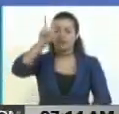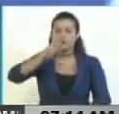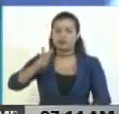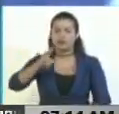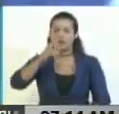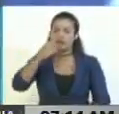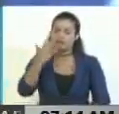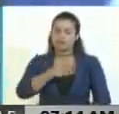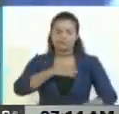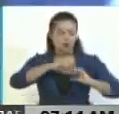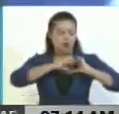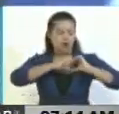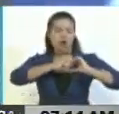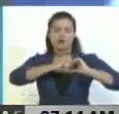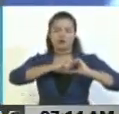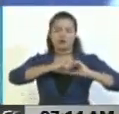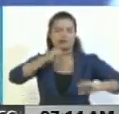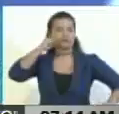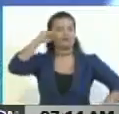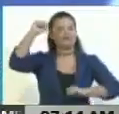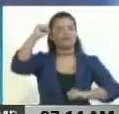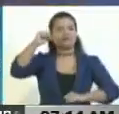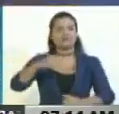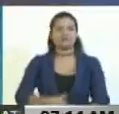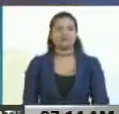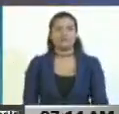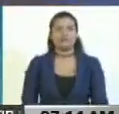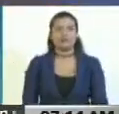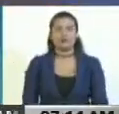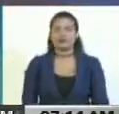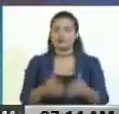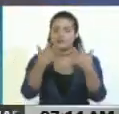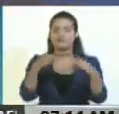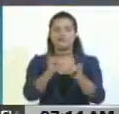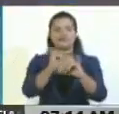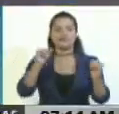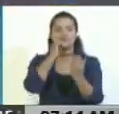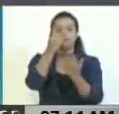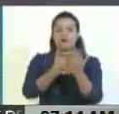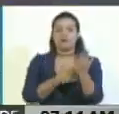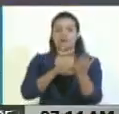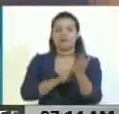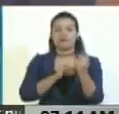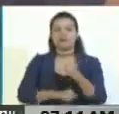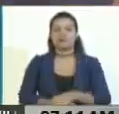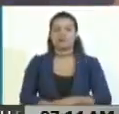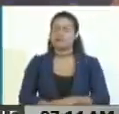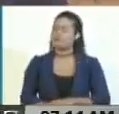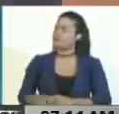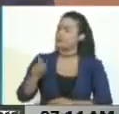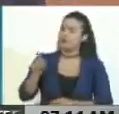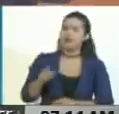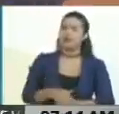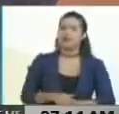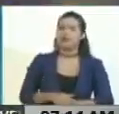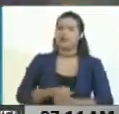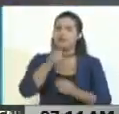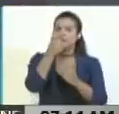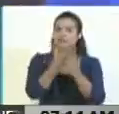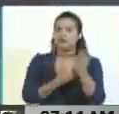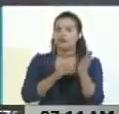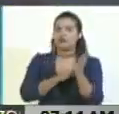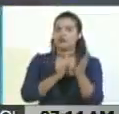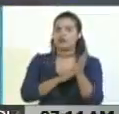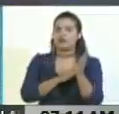de corazón indestructible. Este comunicado. Fin del comunicado. Este comunicado, Ernesto, viene también a